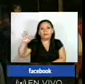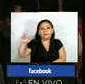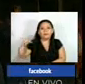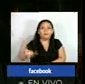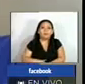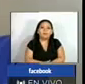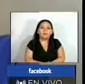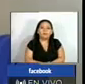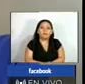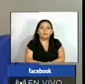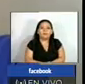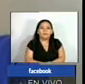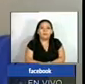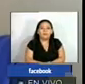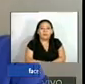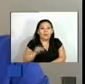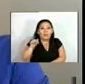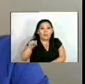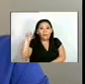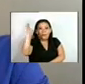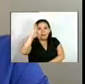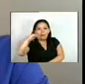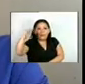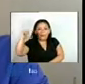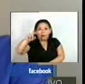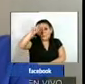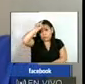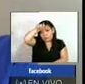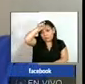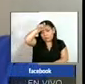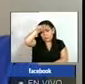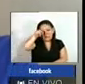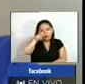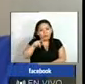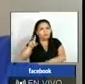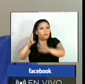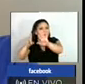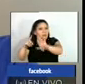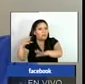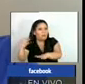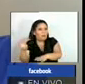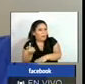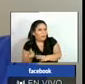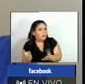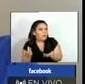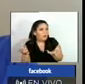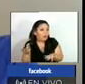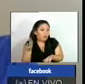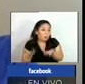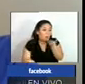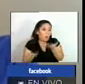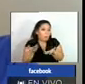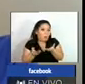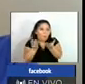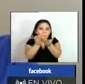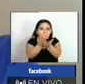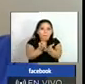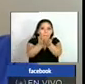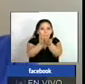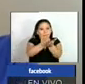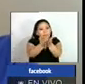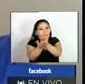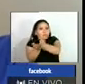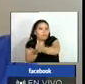Press. Y en Turquía, al menos unos 60 inmigrantes podrían haber muerto tras un naufragio.